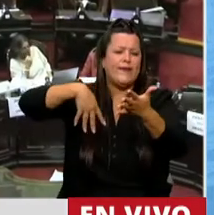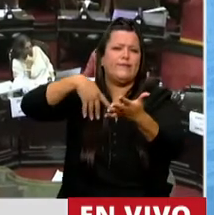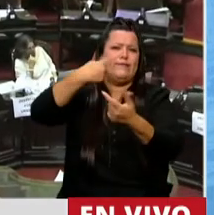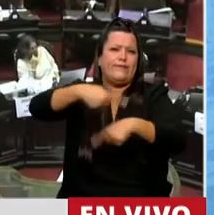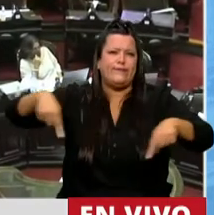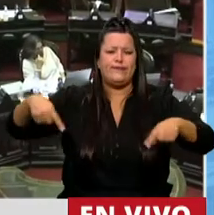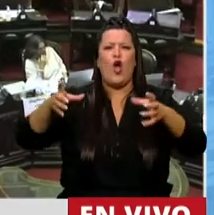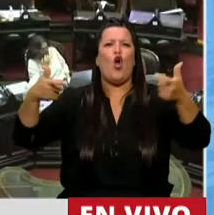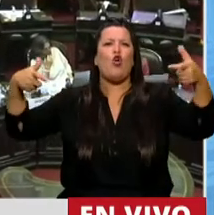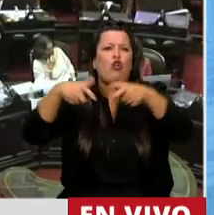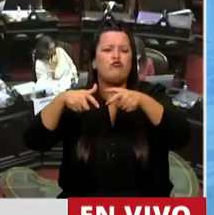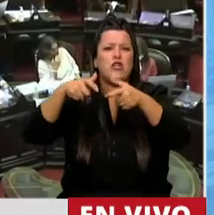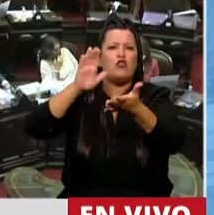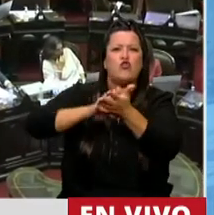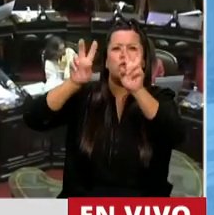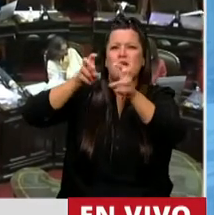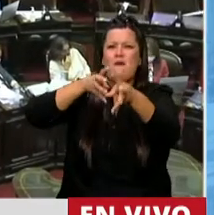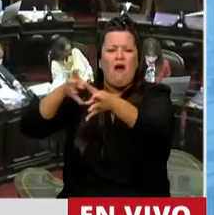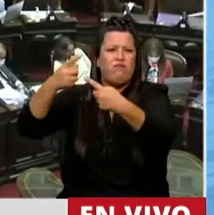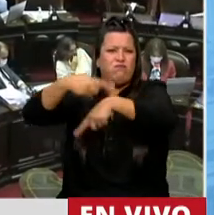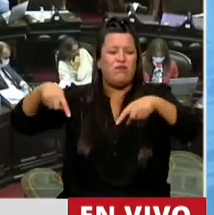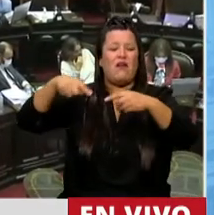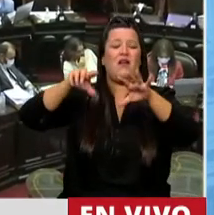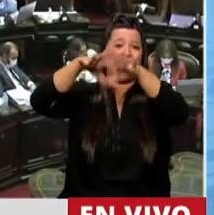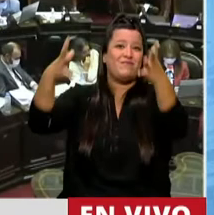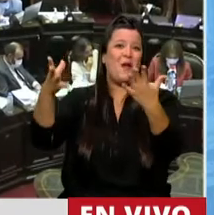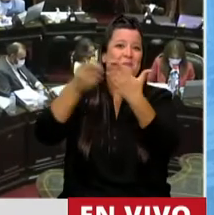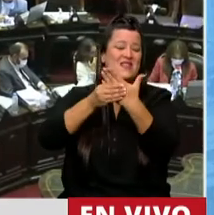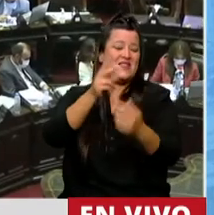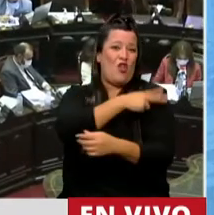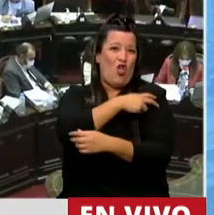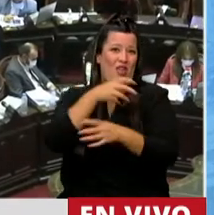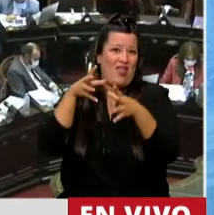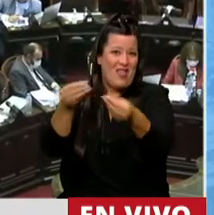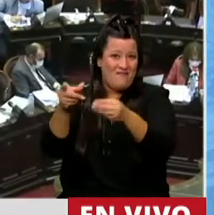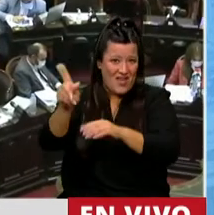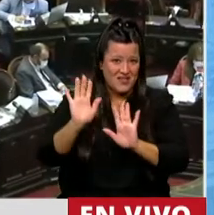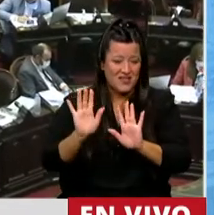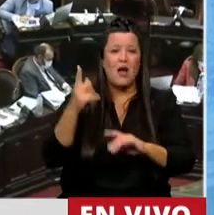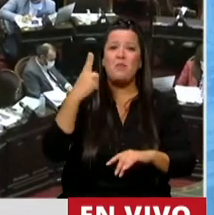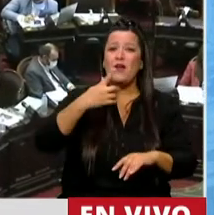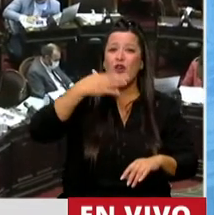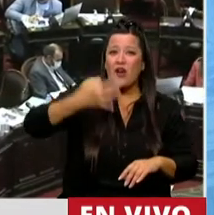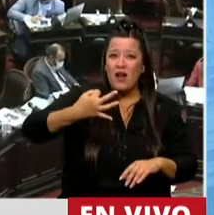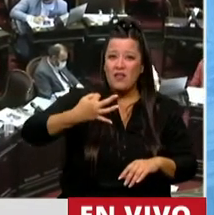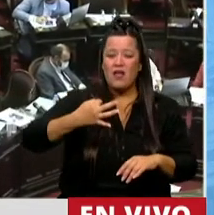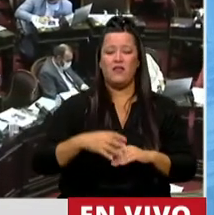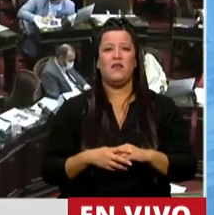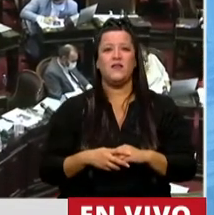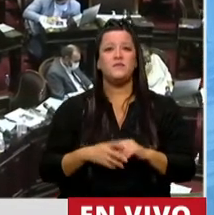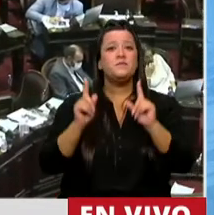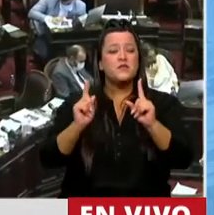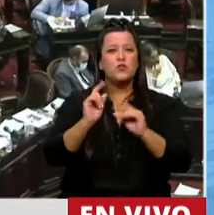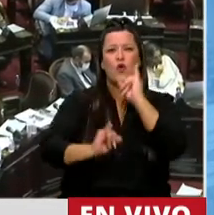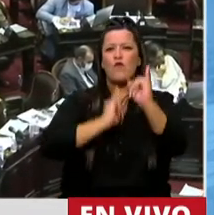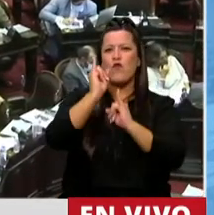están haciendo en el marco del Ministerio de Defensa, la realidad es que, de acuerdo a la